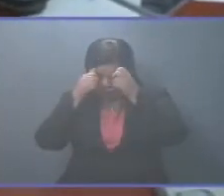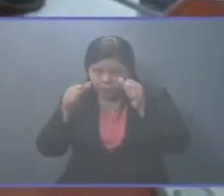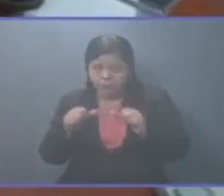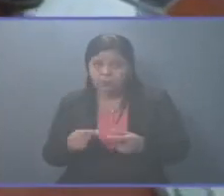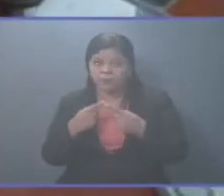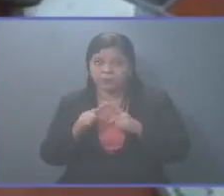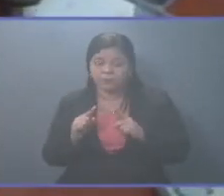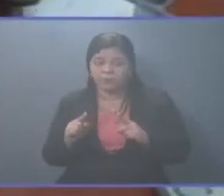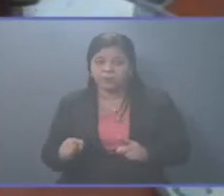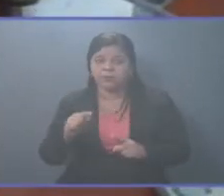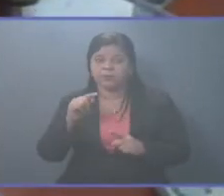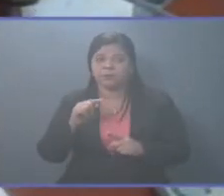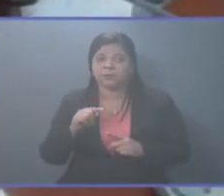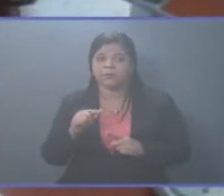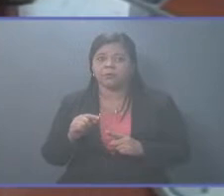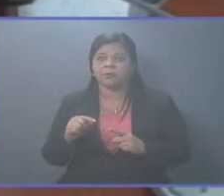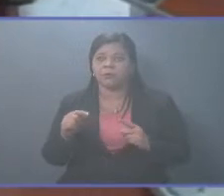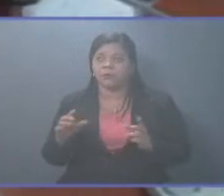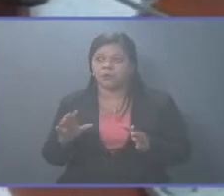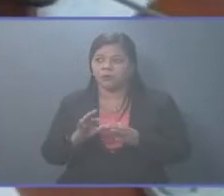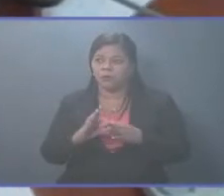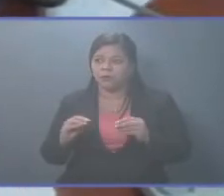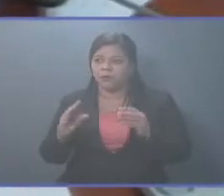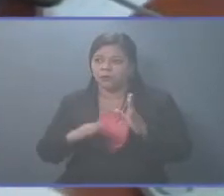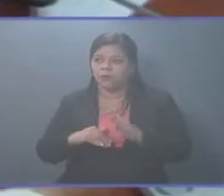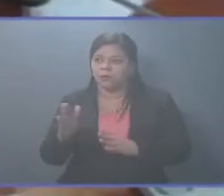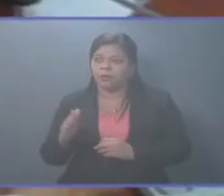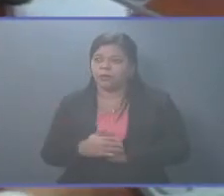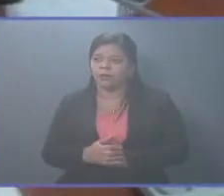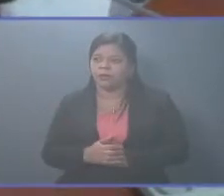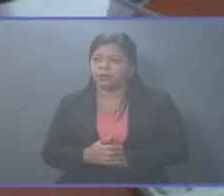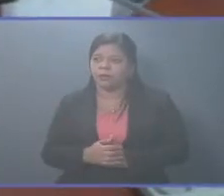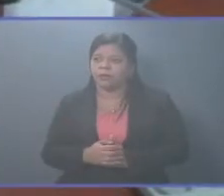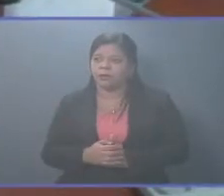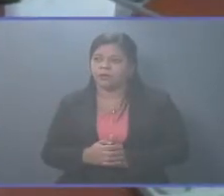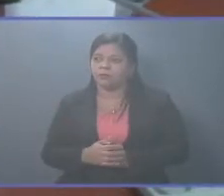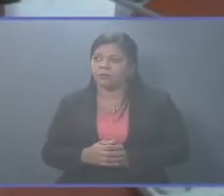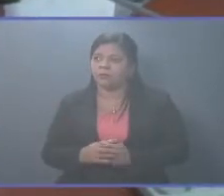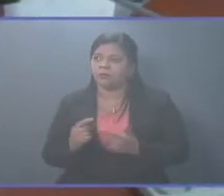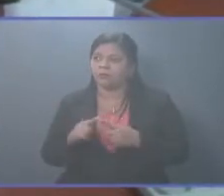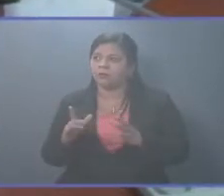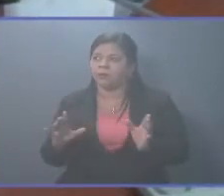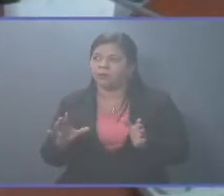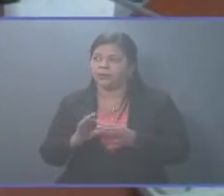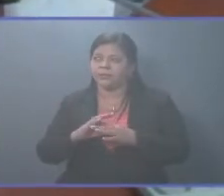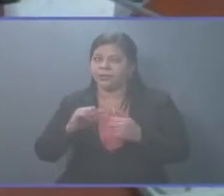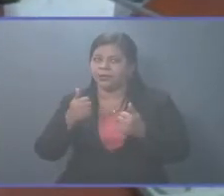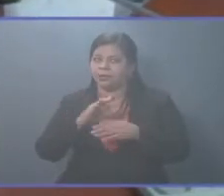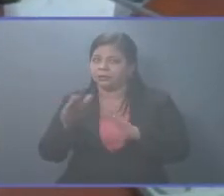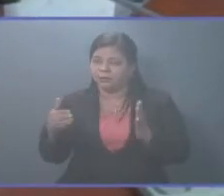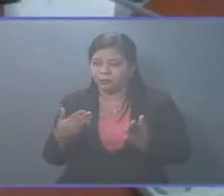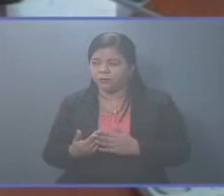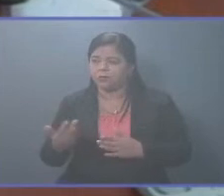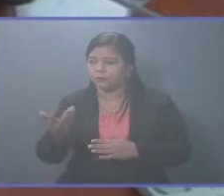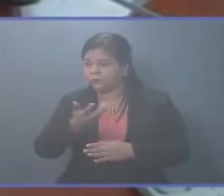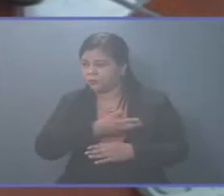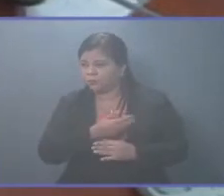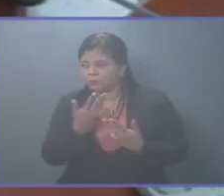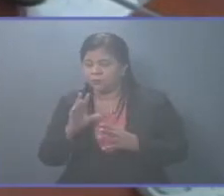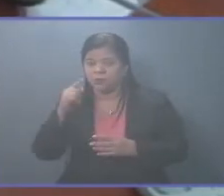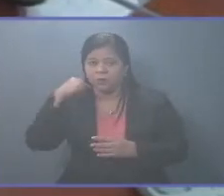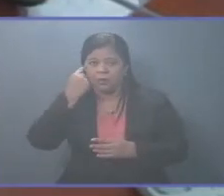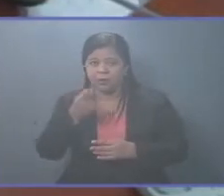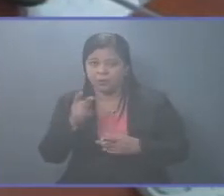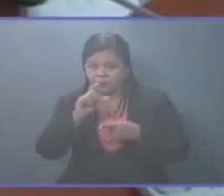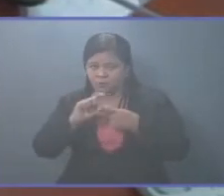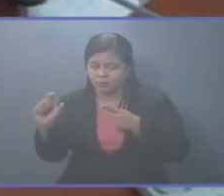El ACIP, que es el equivalente al CAPI de la FDA, se va a reunir la próxima